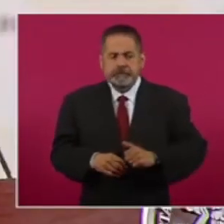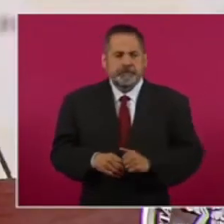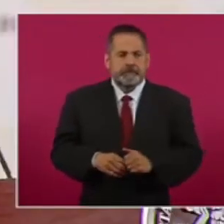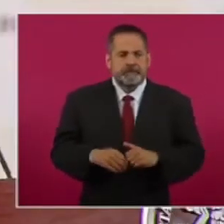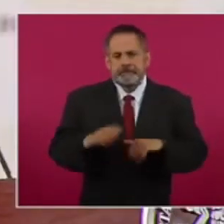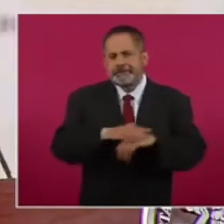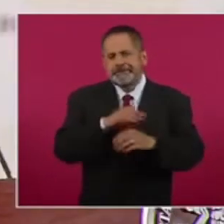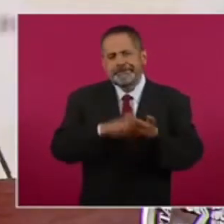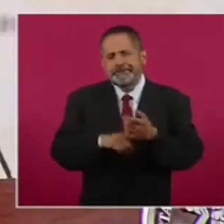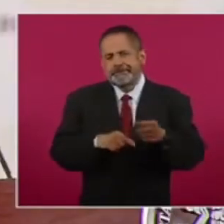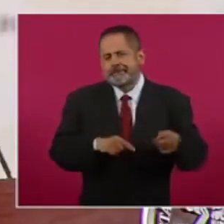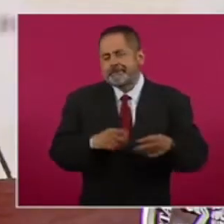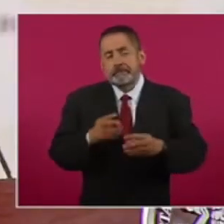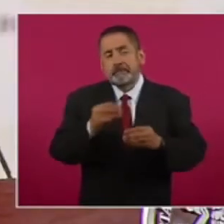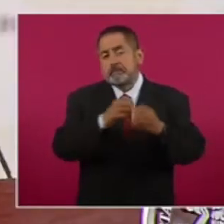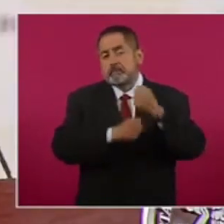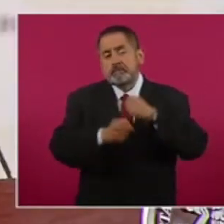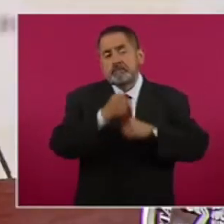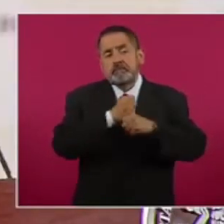porque estamos hablando de años